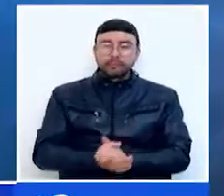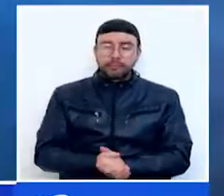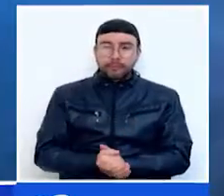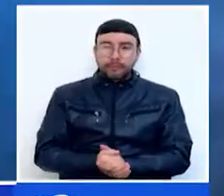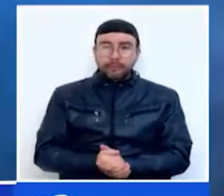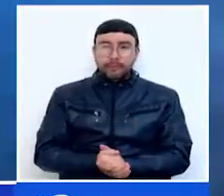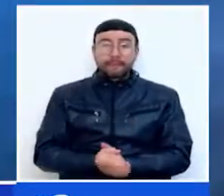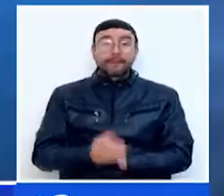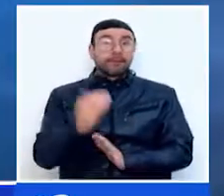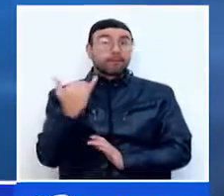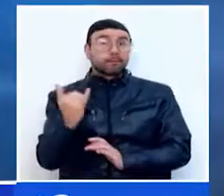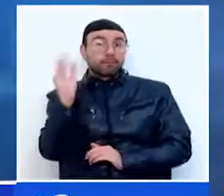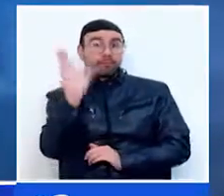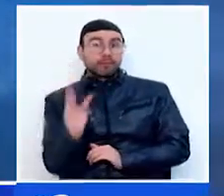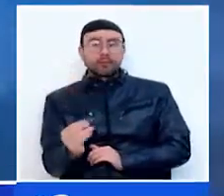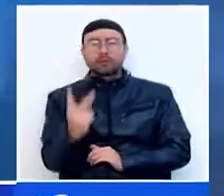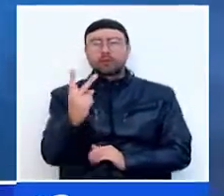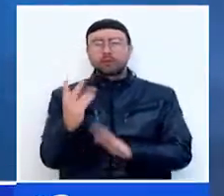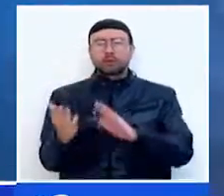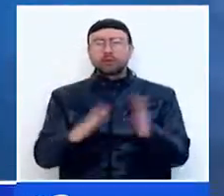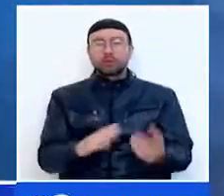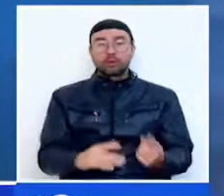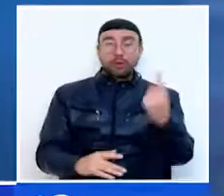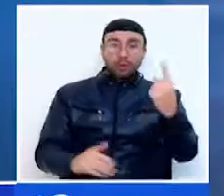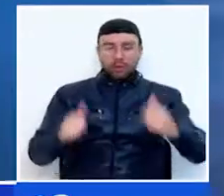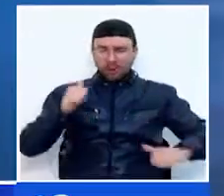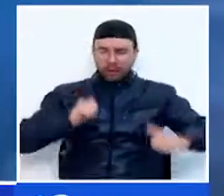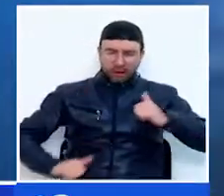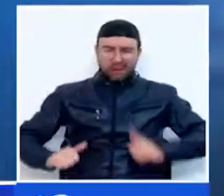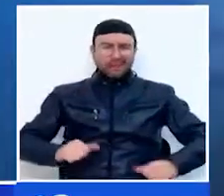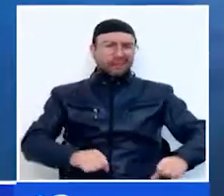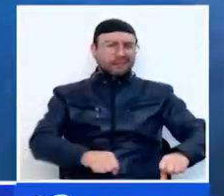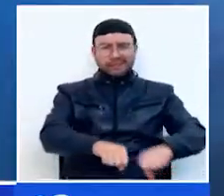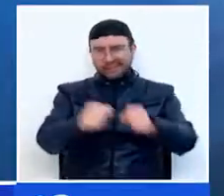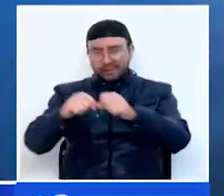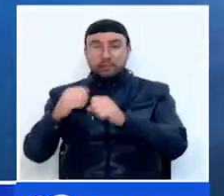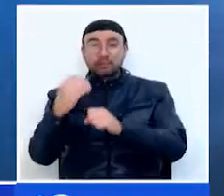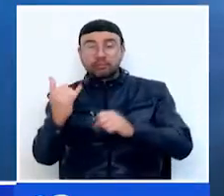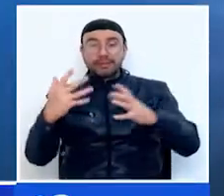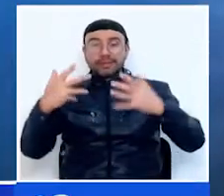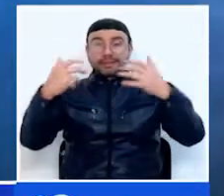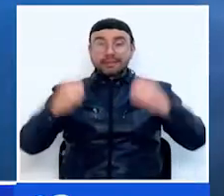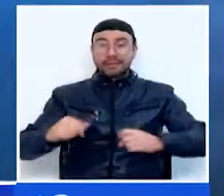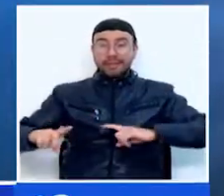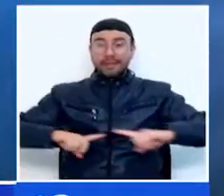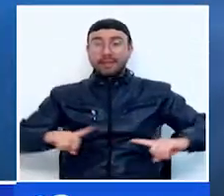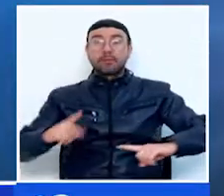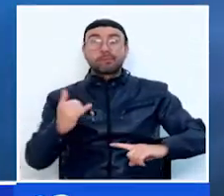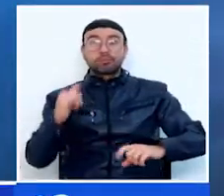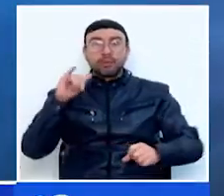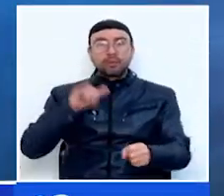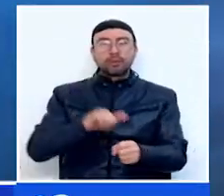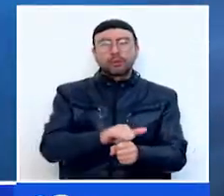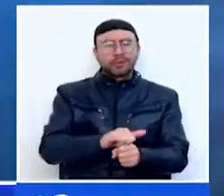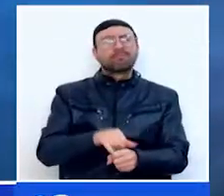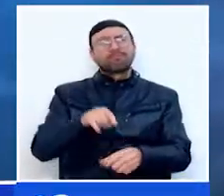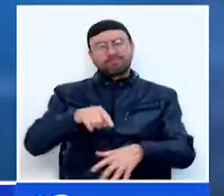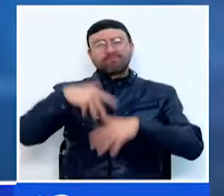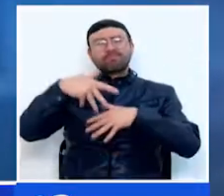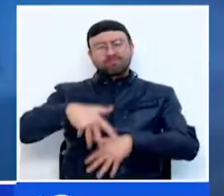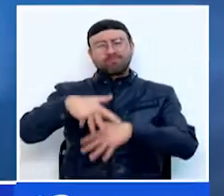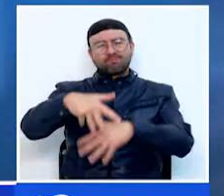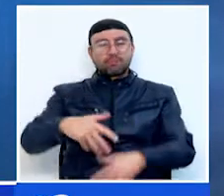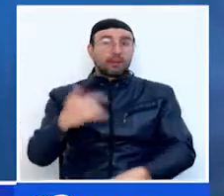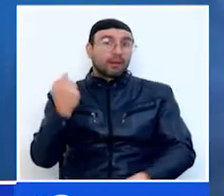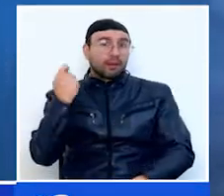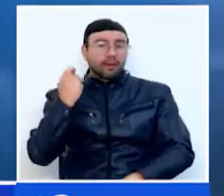En el Quindío, dos muertos y un herido, además de daños físicos en la sede administrativa de la Tebaida, ha dejado las manifestaciones de